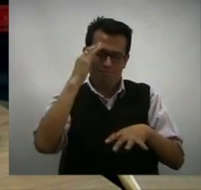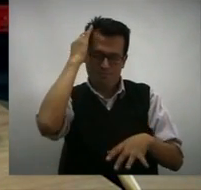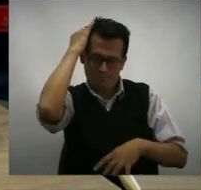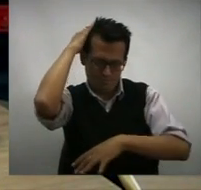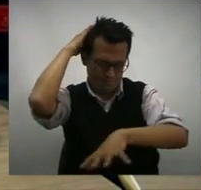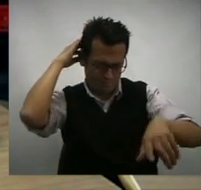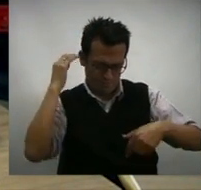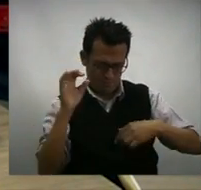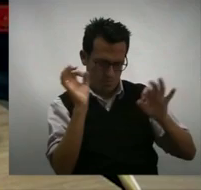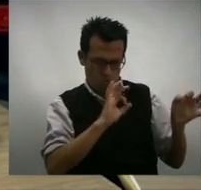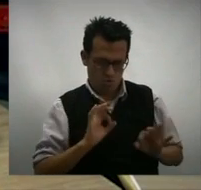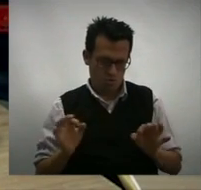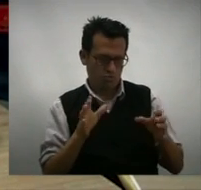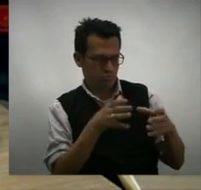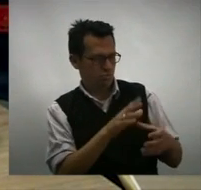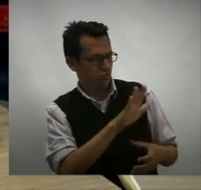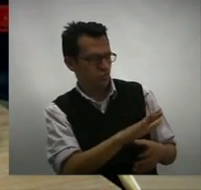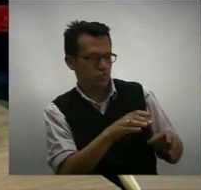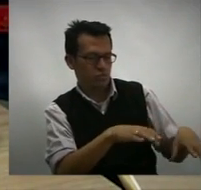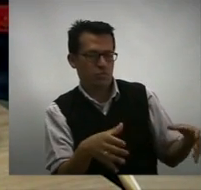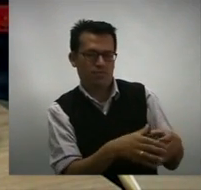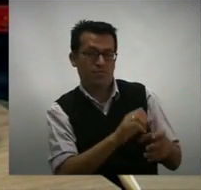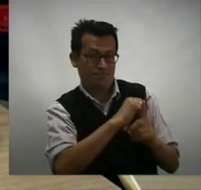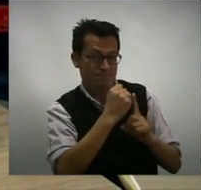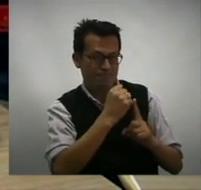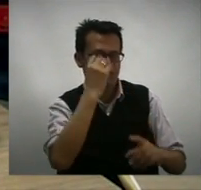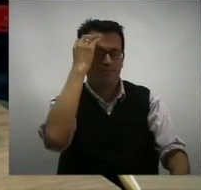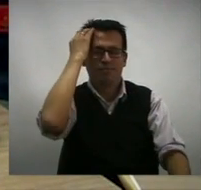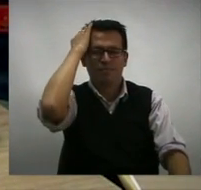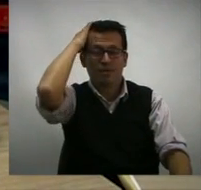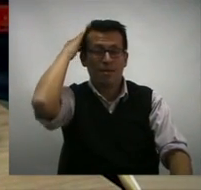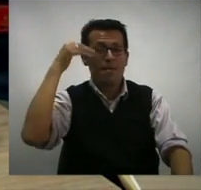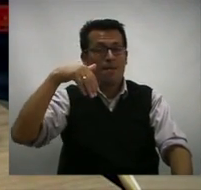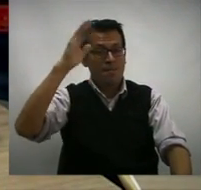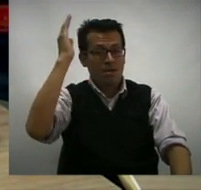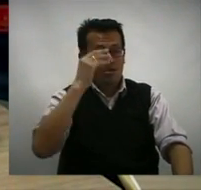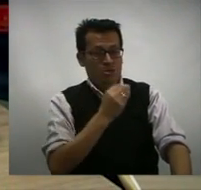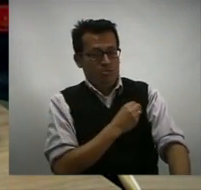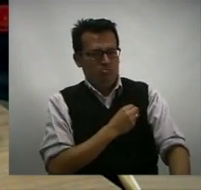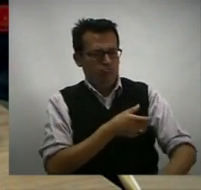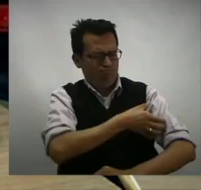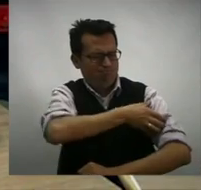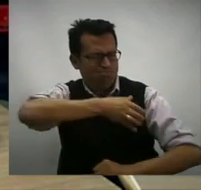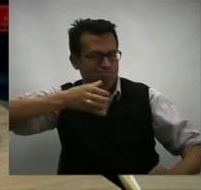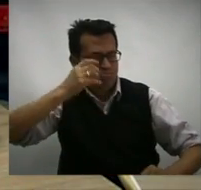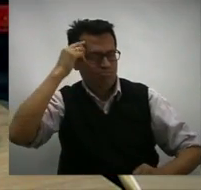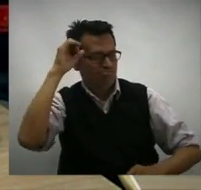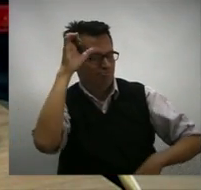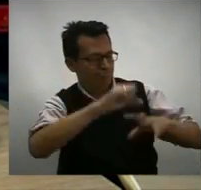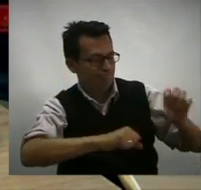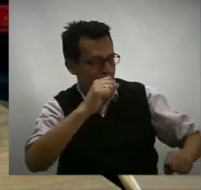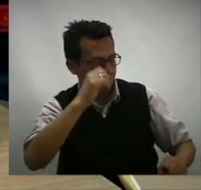la organización del corpus social. El exceso de poder detentado por la Iglesia rivalizó con el modelo jurídico desencadenado en